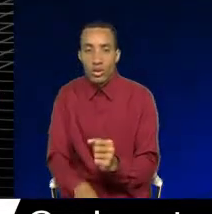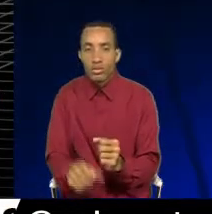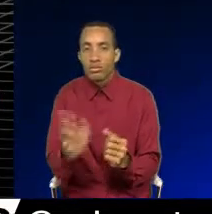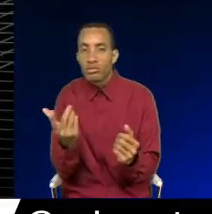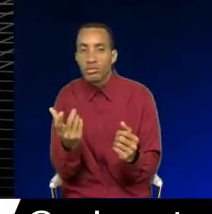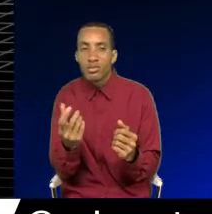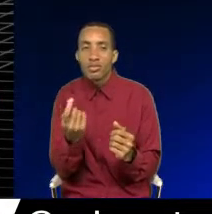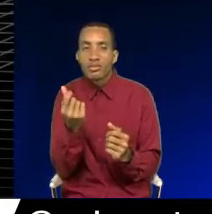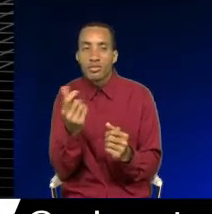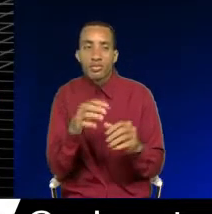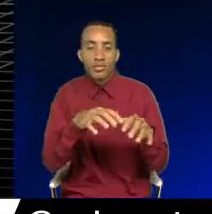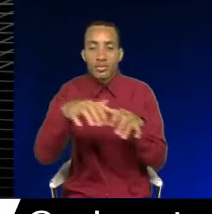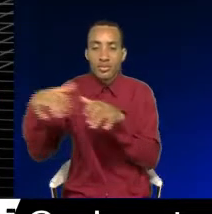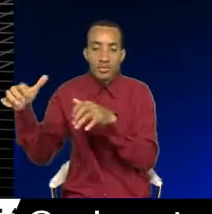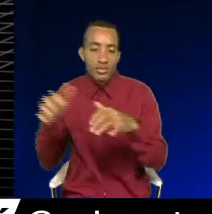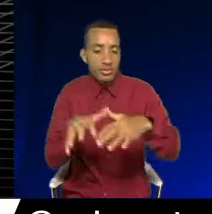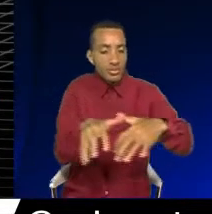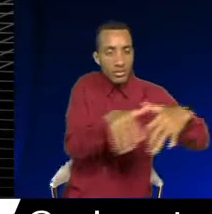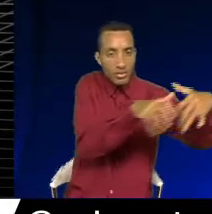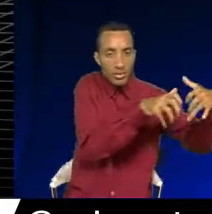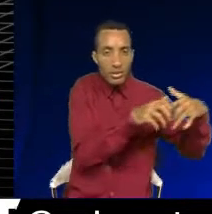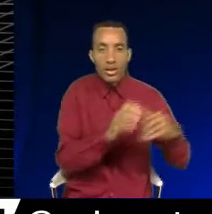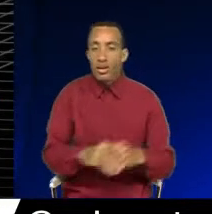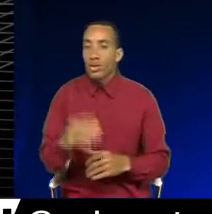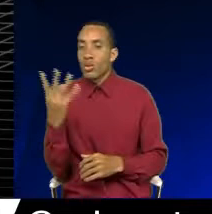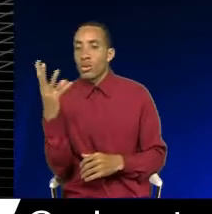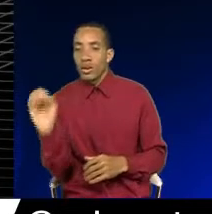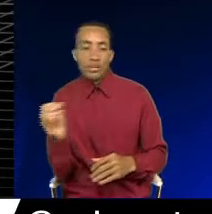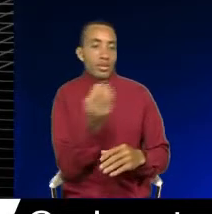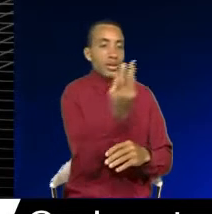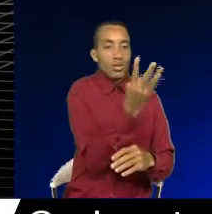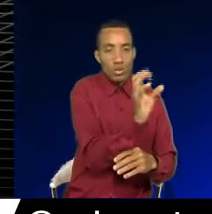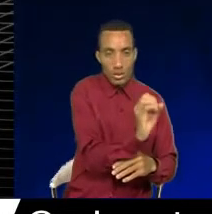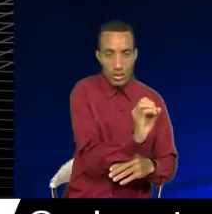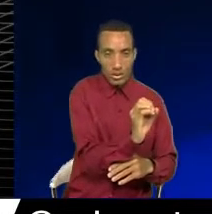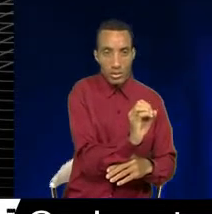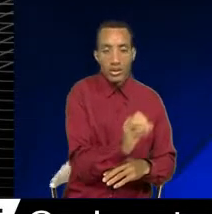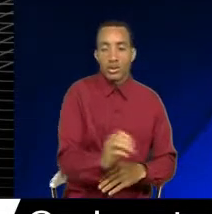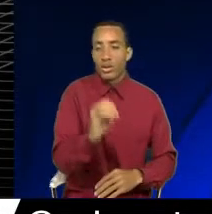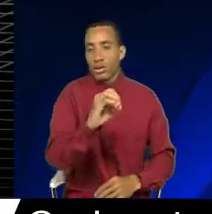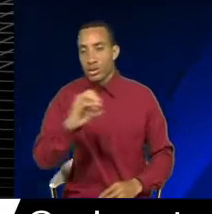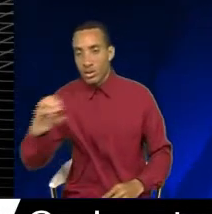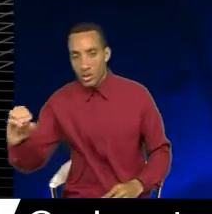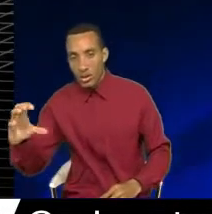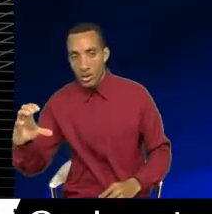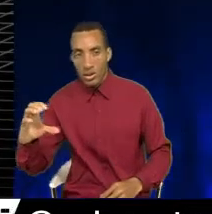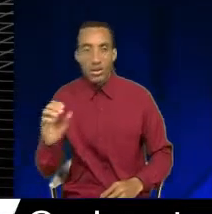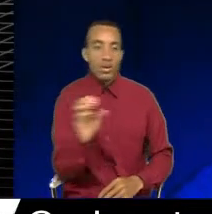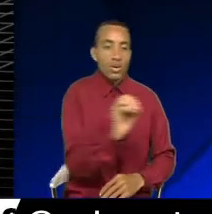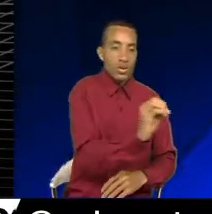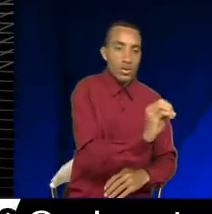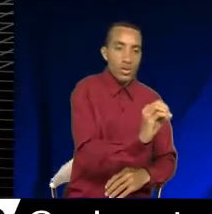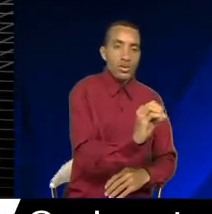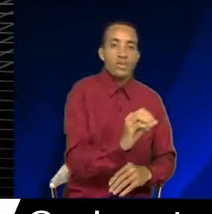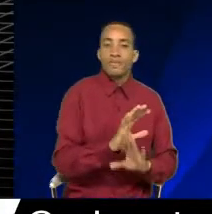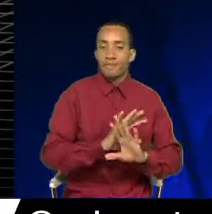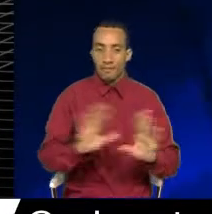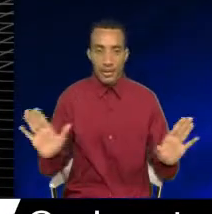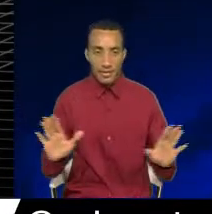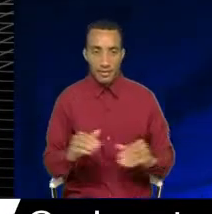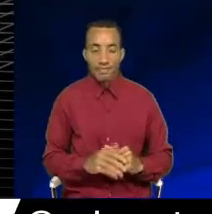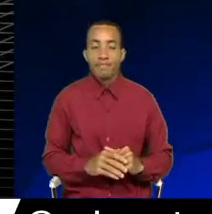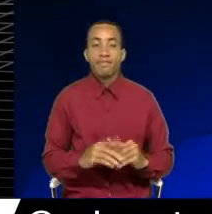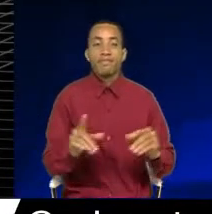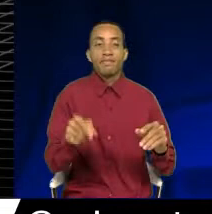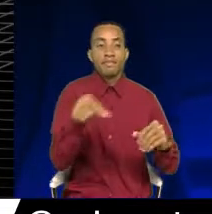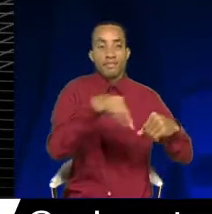unificaron, occidental y oriental, 40.000 pesos. Así que a madrugar a adquirir la boleta para este partido. Alianza Petrolera, Millonarios,